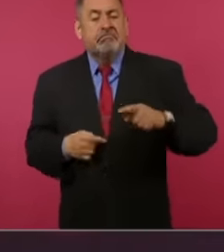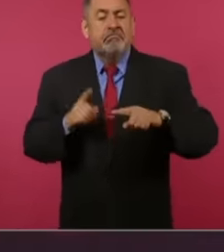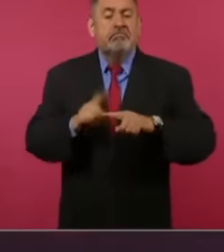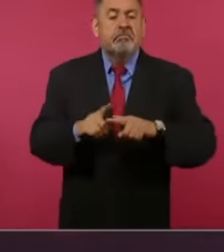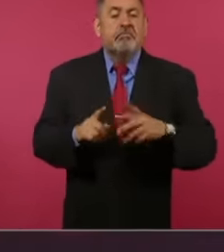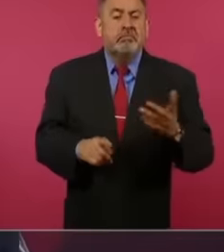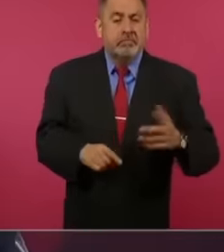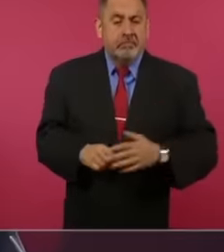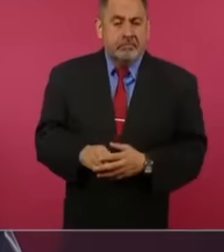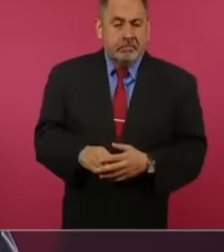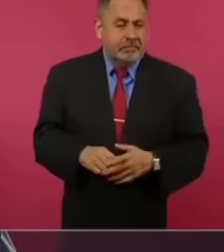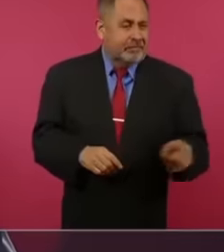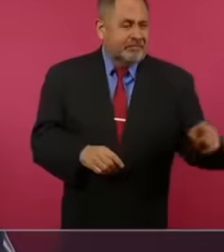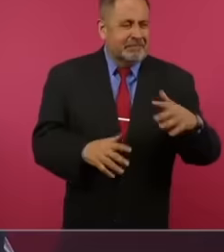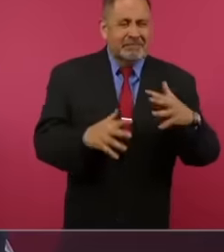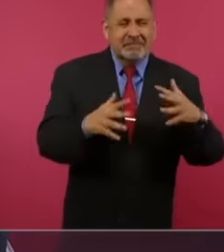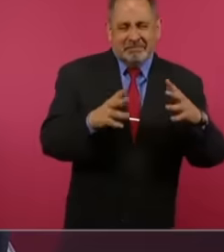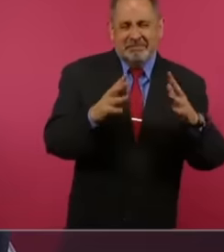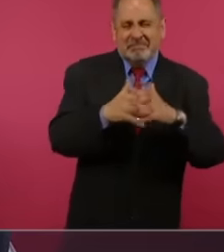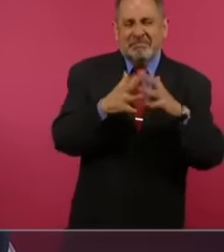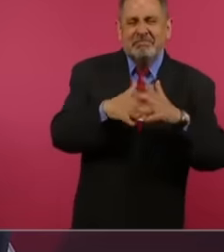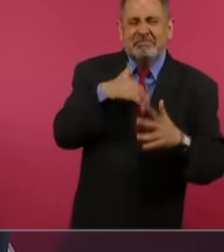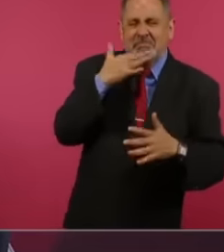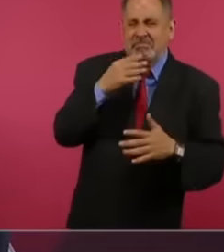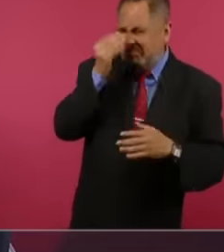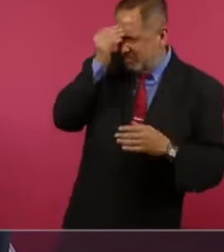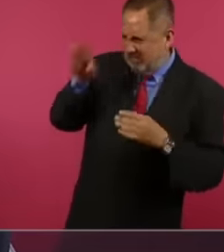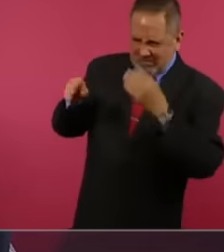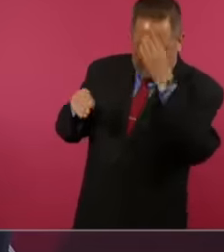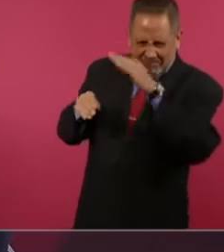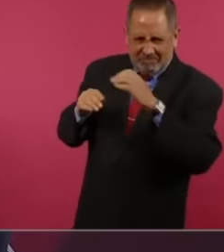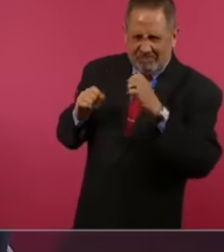a la guerra sucia